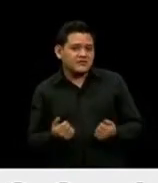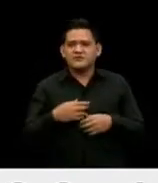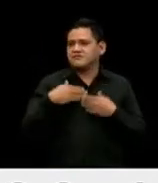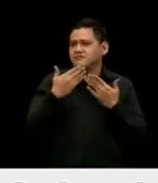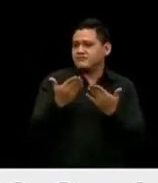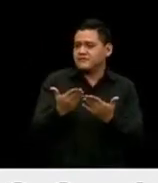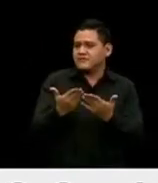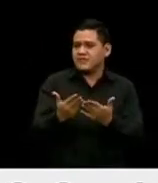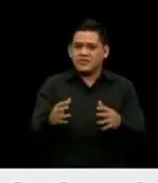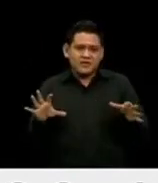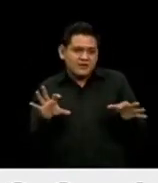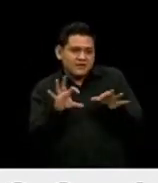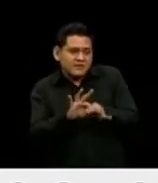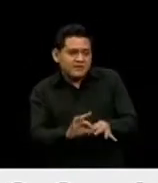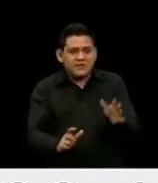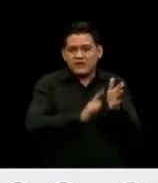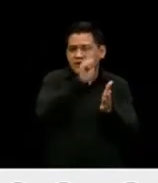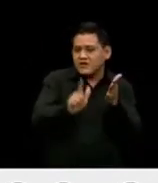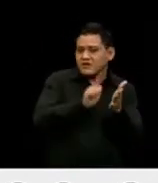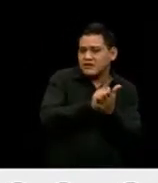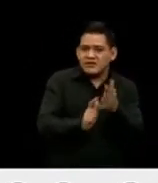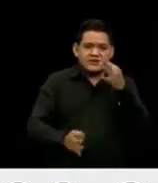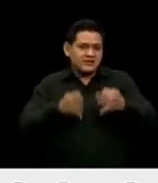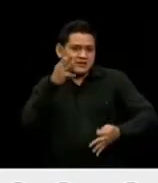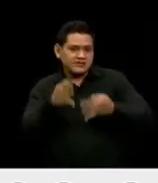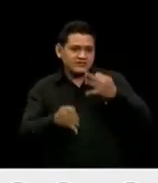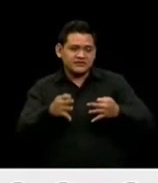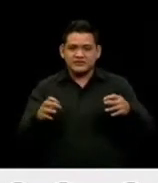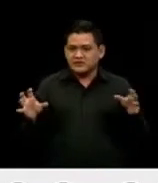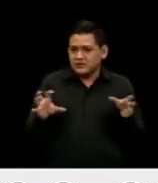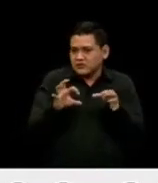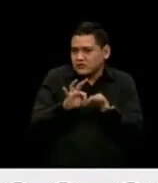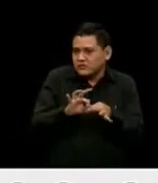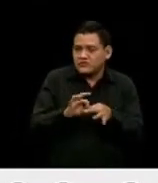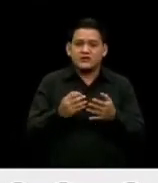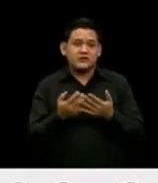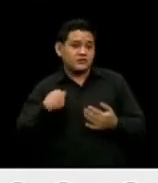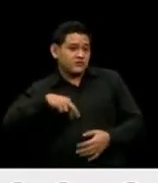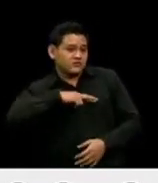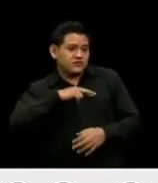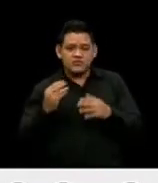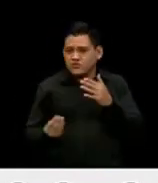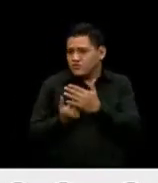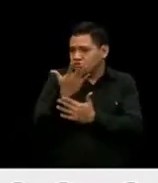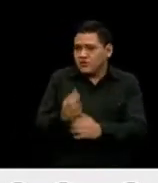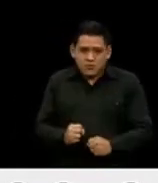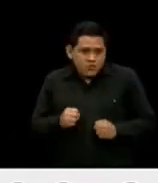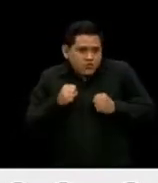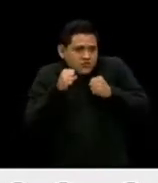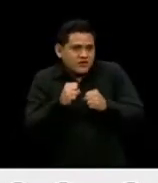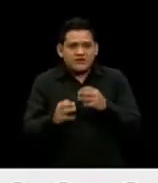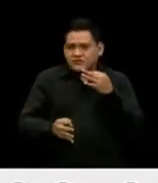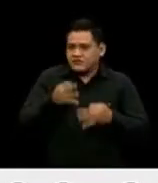supuesto apegada a la ley y apegada a la justicia vamos a hacer nosotros un nuevo poder judicial